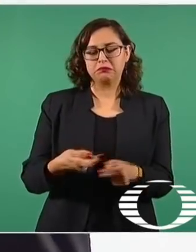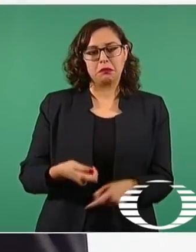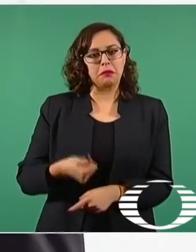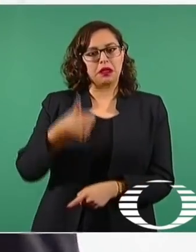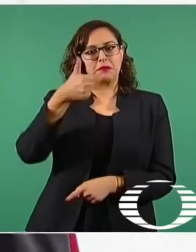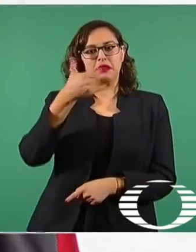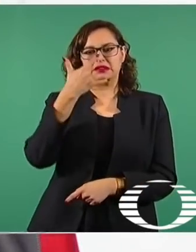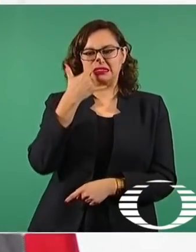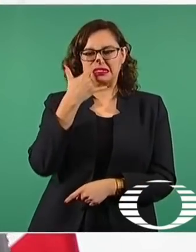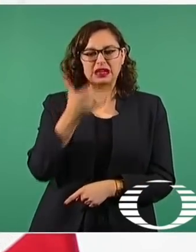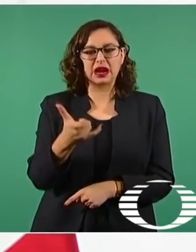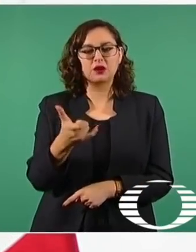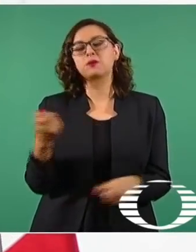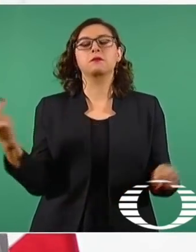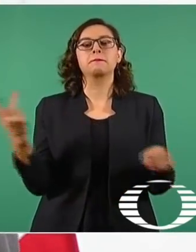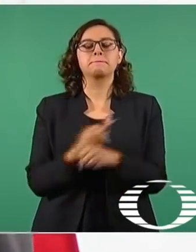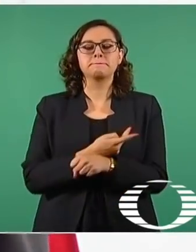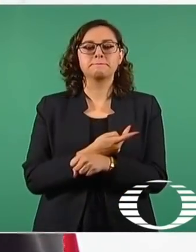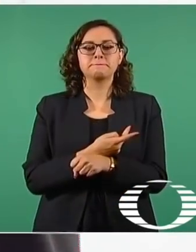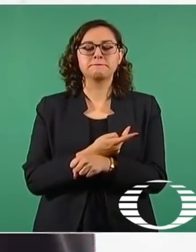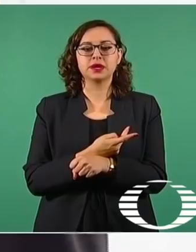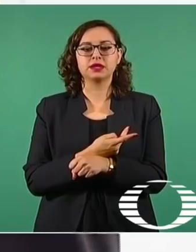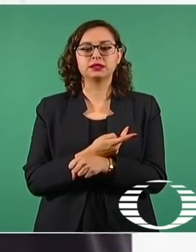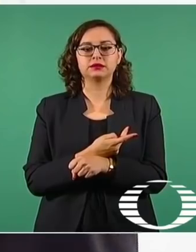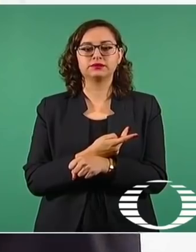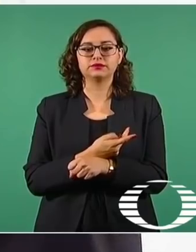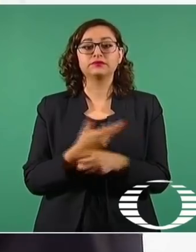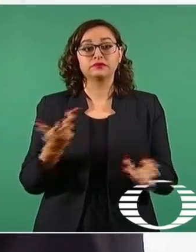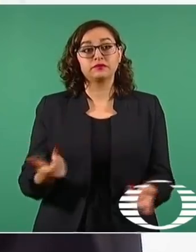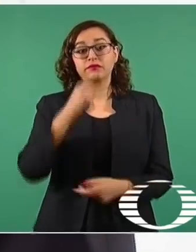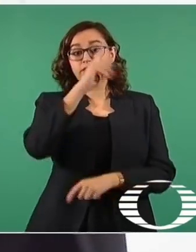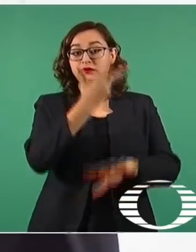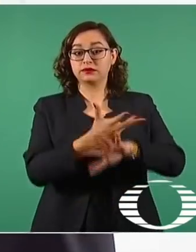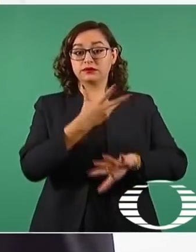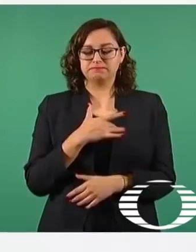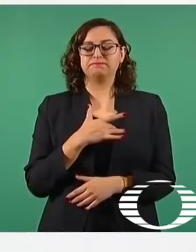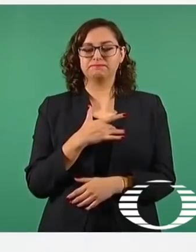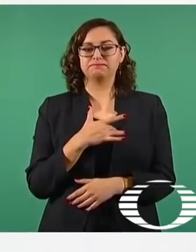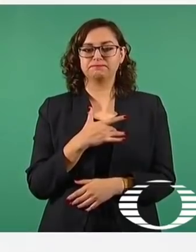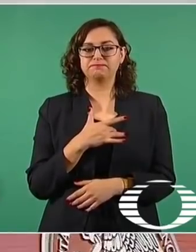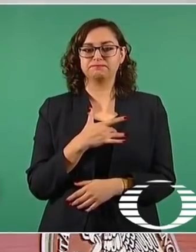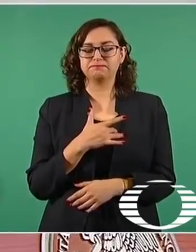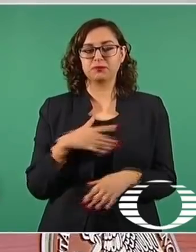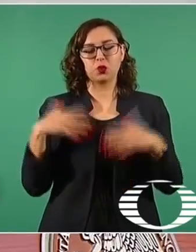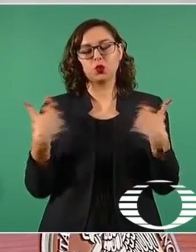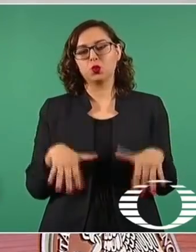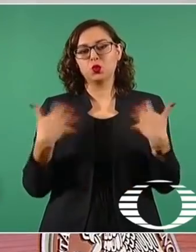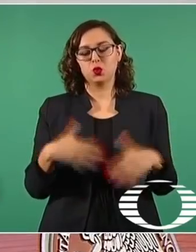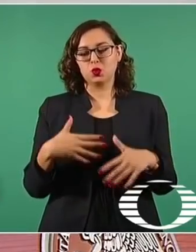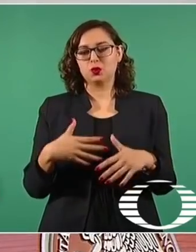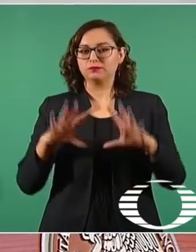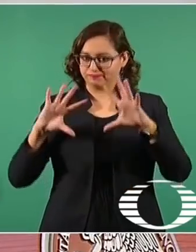crisis económica. En su recapitulación de récords históricos, envió este mensaje. Récord histórico en